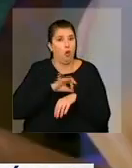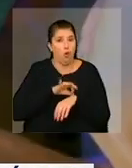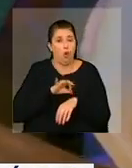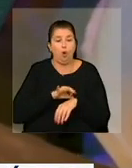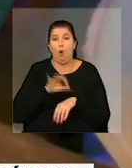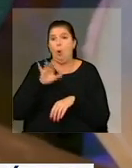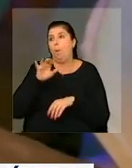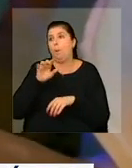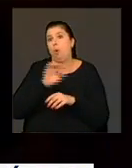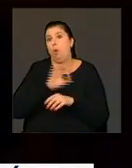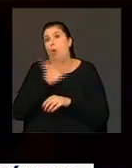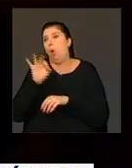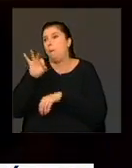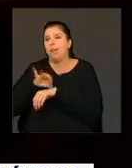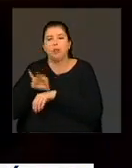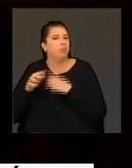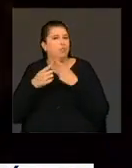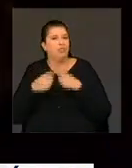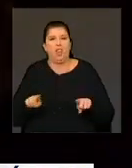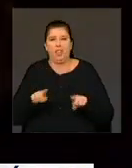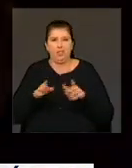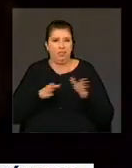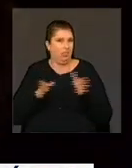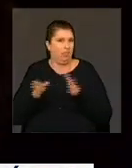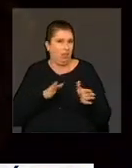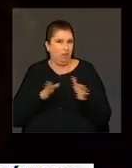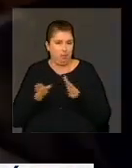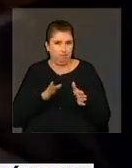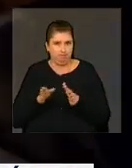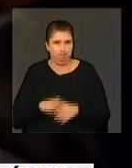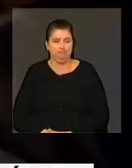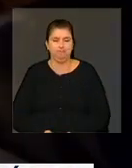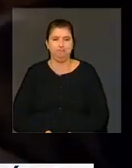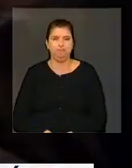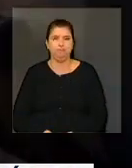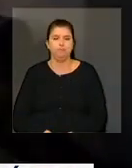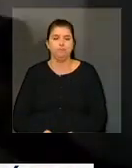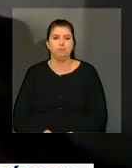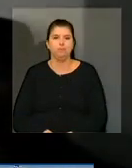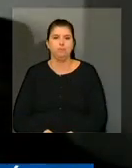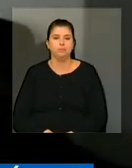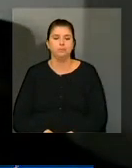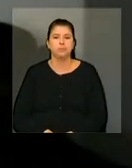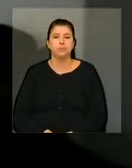como más separado. Estas sustancias requieren un abordaje interdisciplinario.